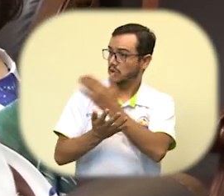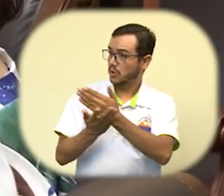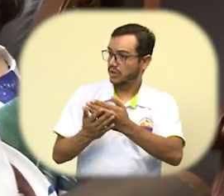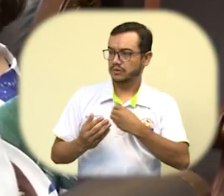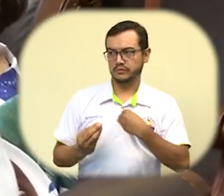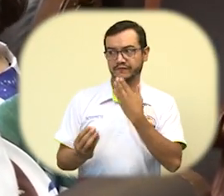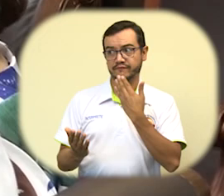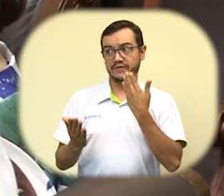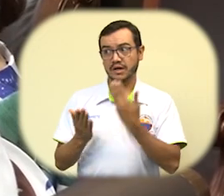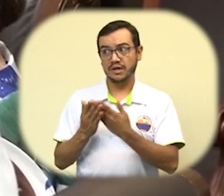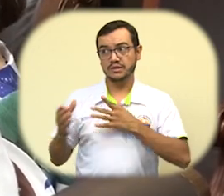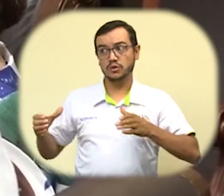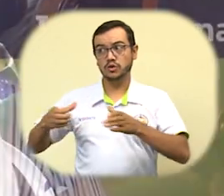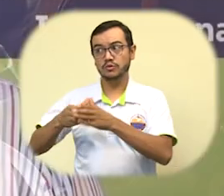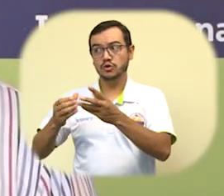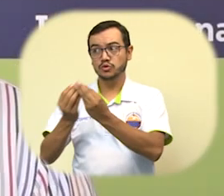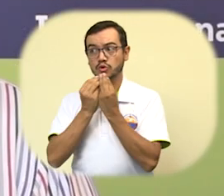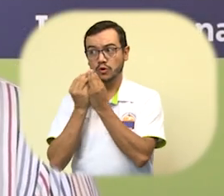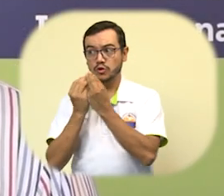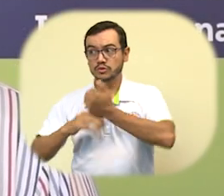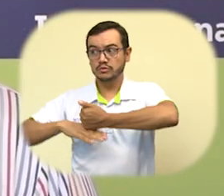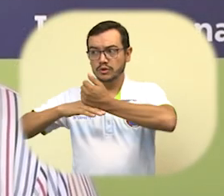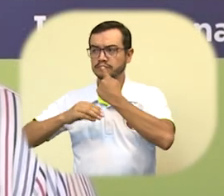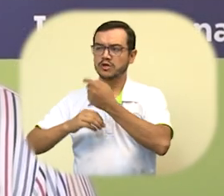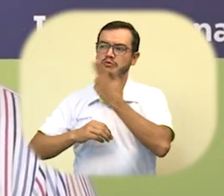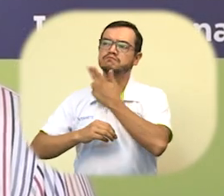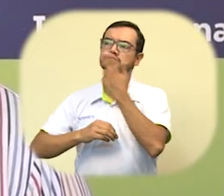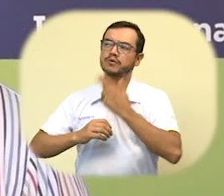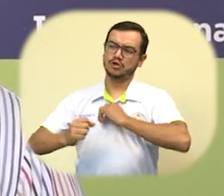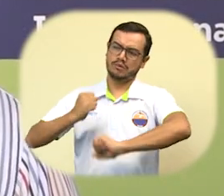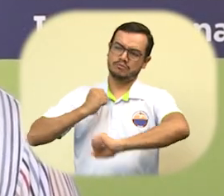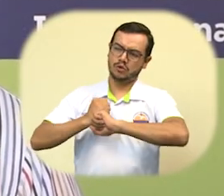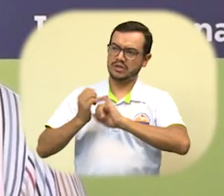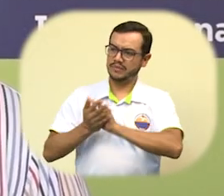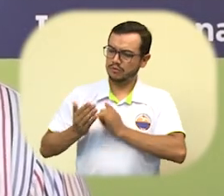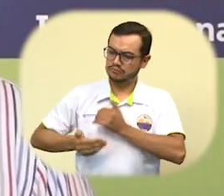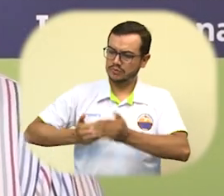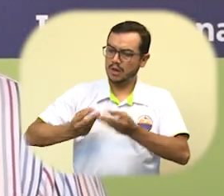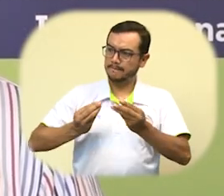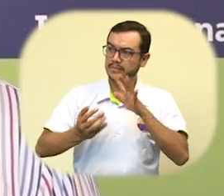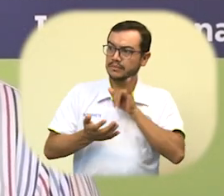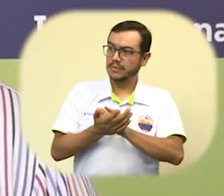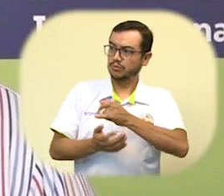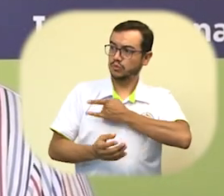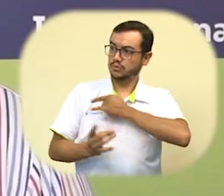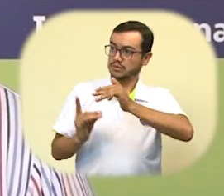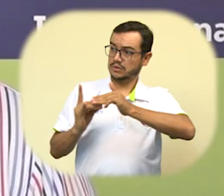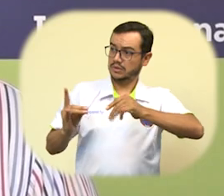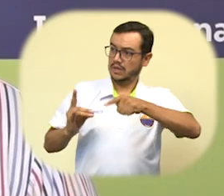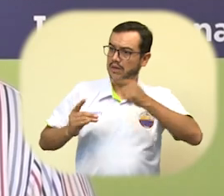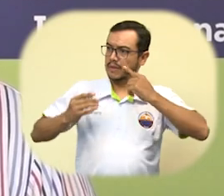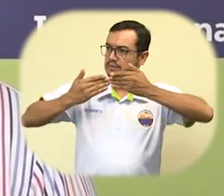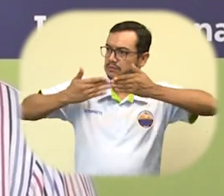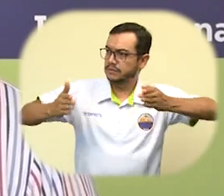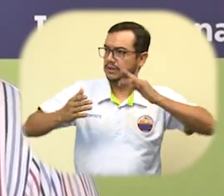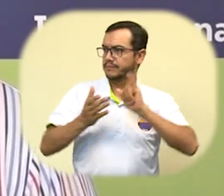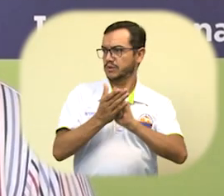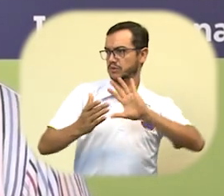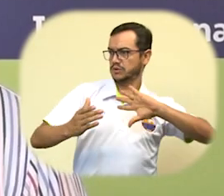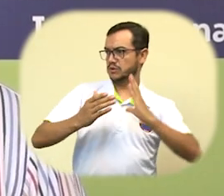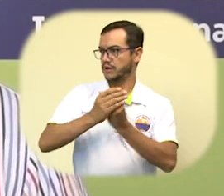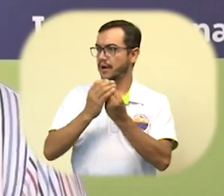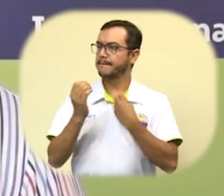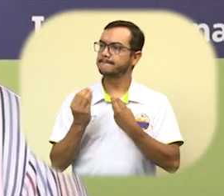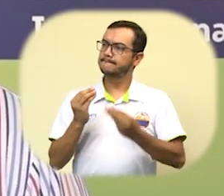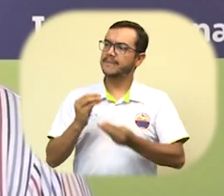Entonces, muy agradecido por el Consejo Superior por su compromiso en apoyar siempre estas iniciativas que hacen de la Universidad del Magdalena una universidad más